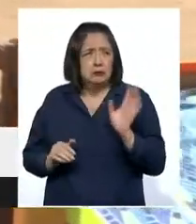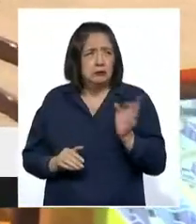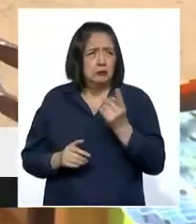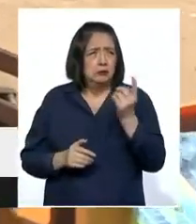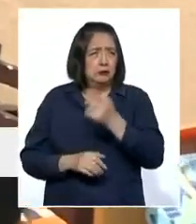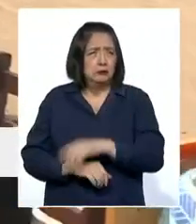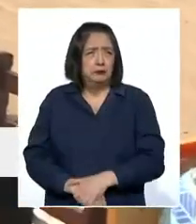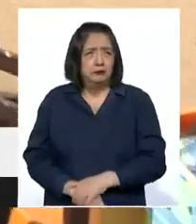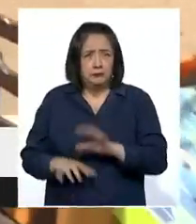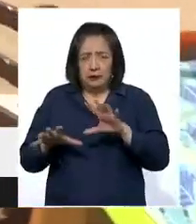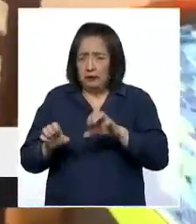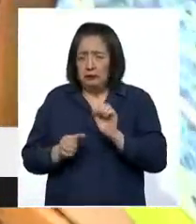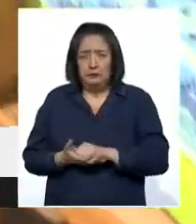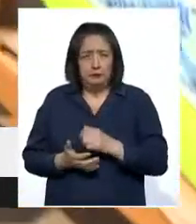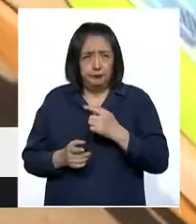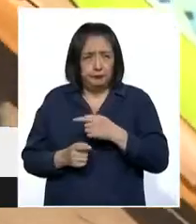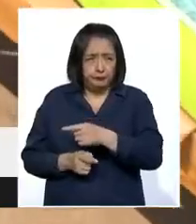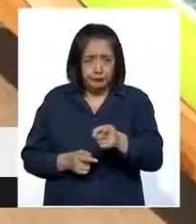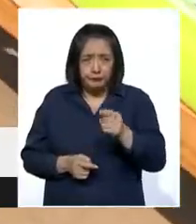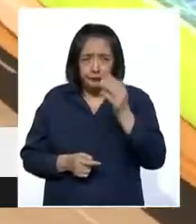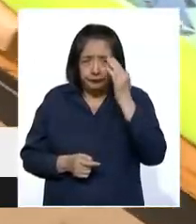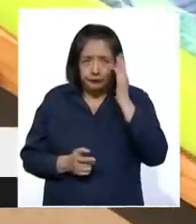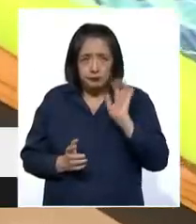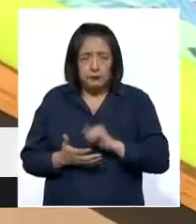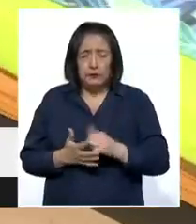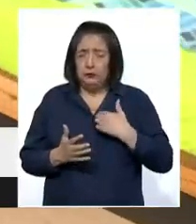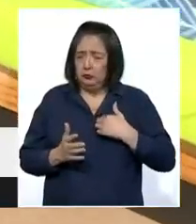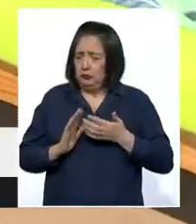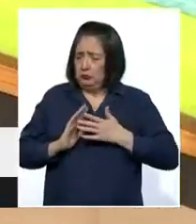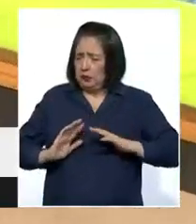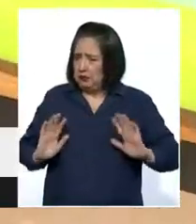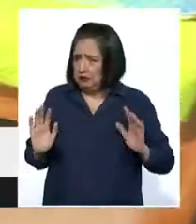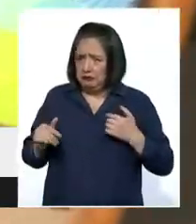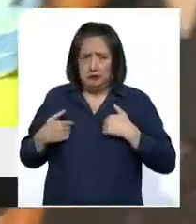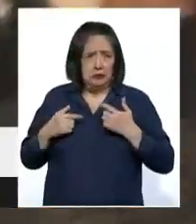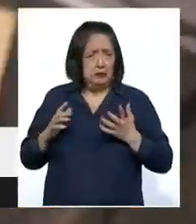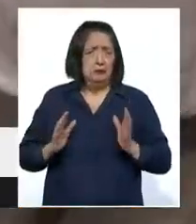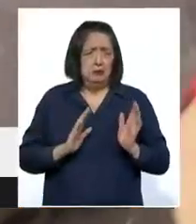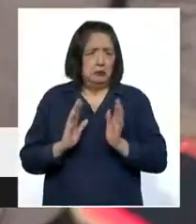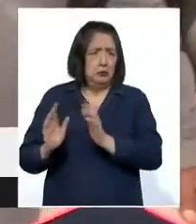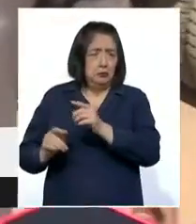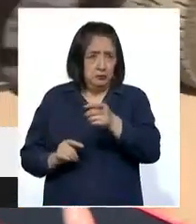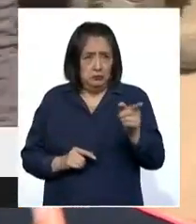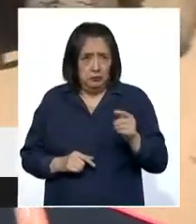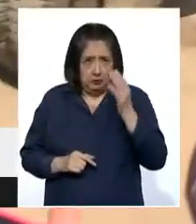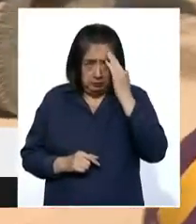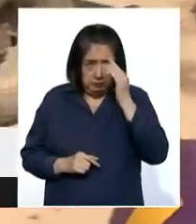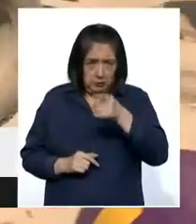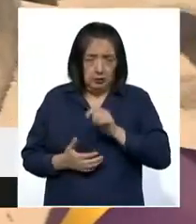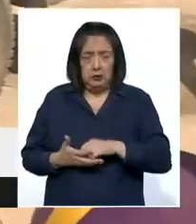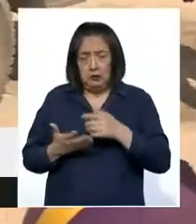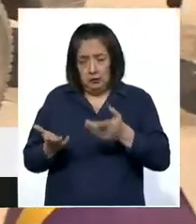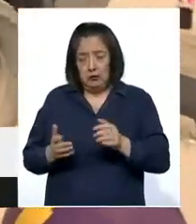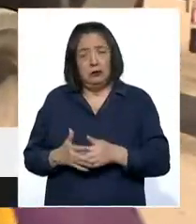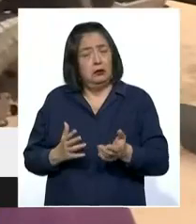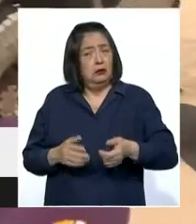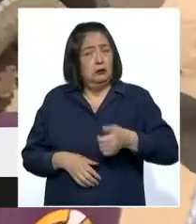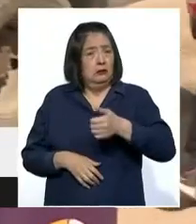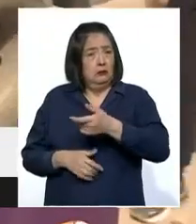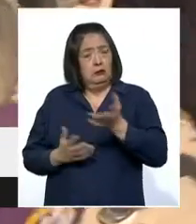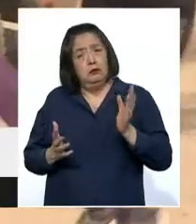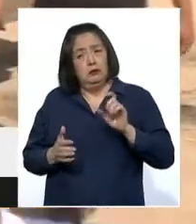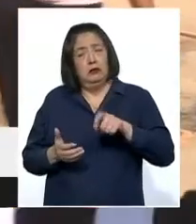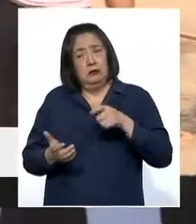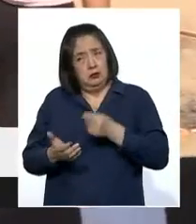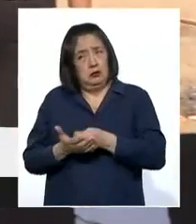todos cada uno ahora pero usted sabe no hemos ordenado nosotros pero usted sabía es consciente que de todas maneras las propiedades se